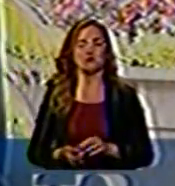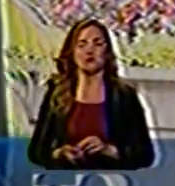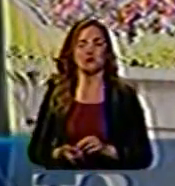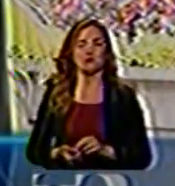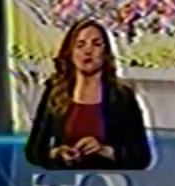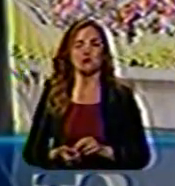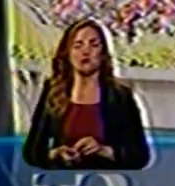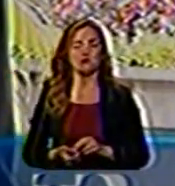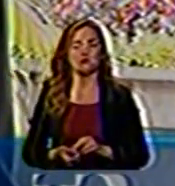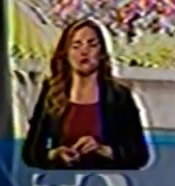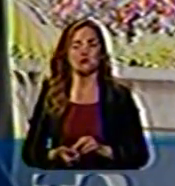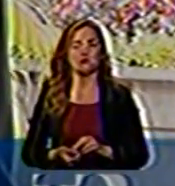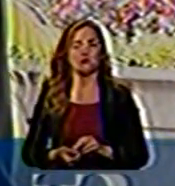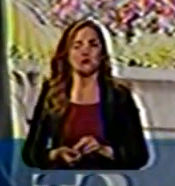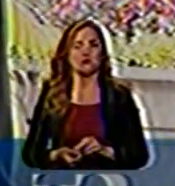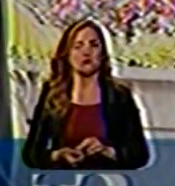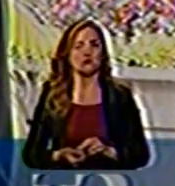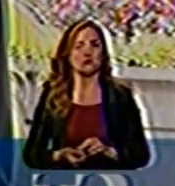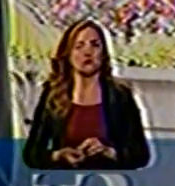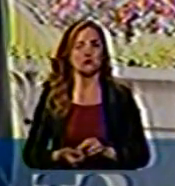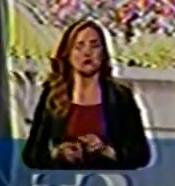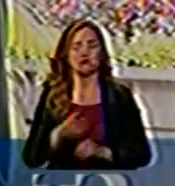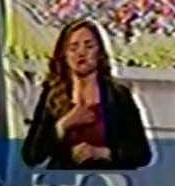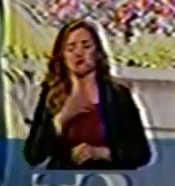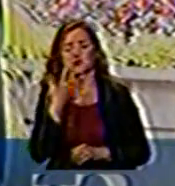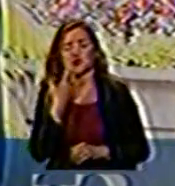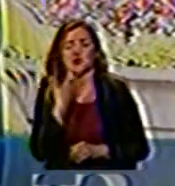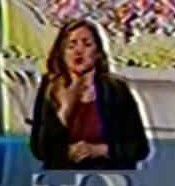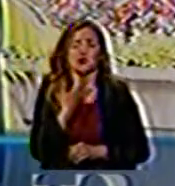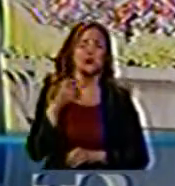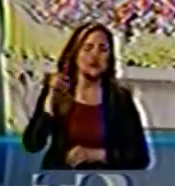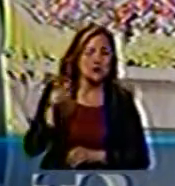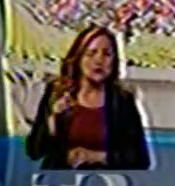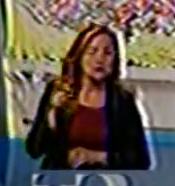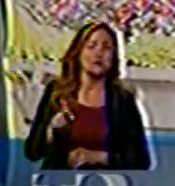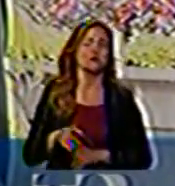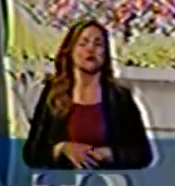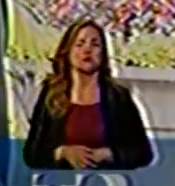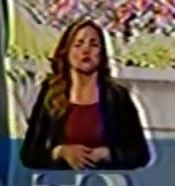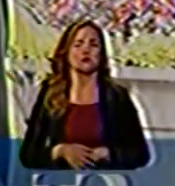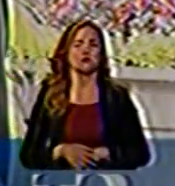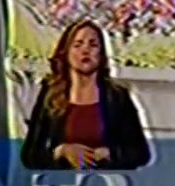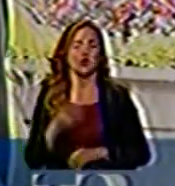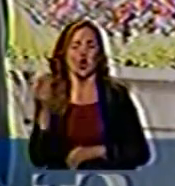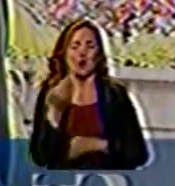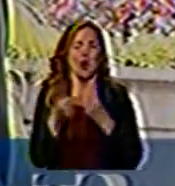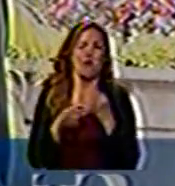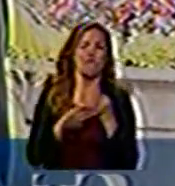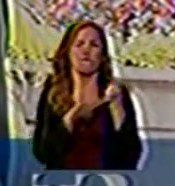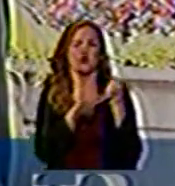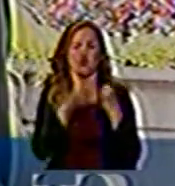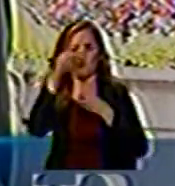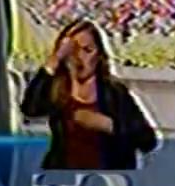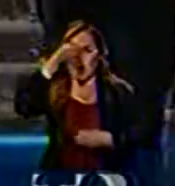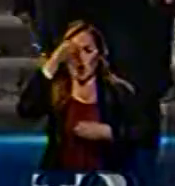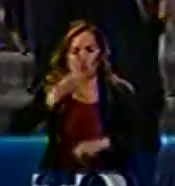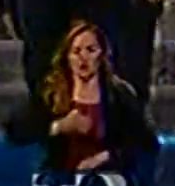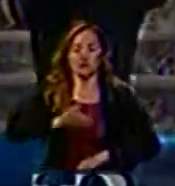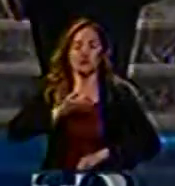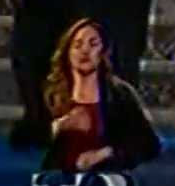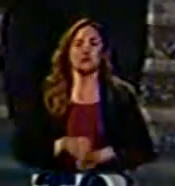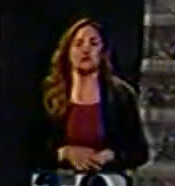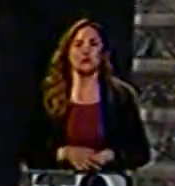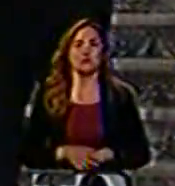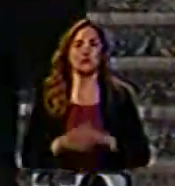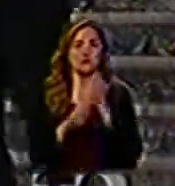nos sentimos con el deseo, porque vemos la necesidad de reforzar en la juventud valores éticos. Por su